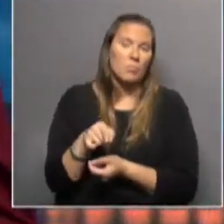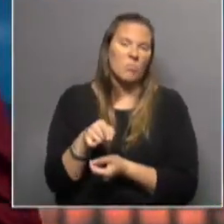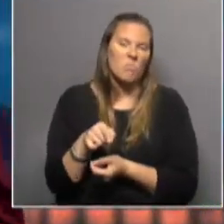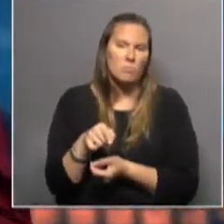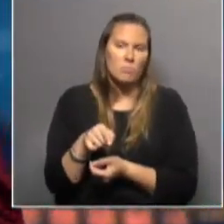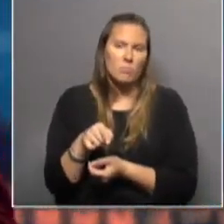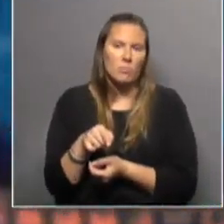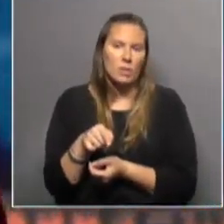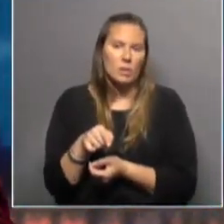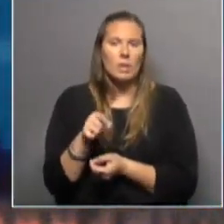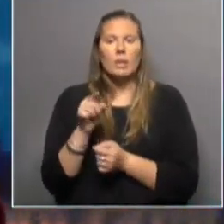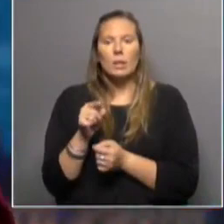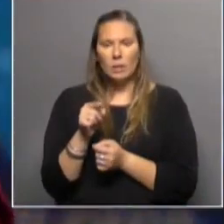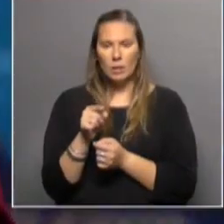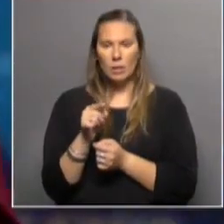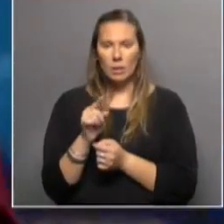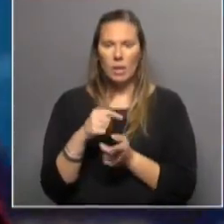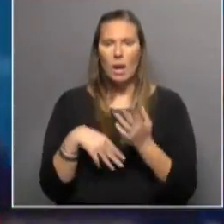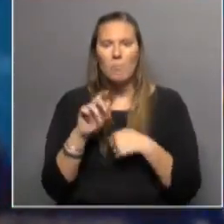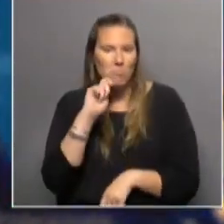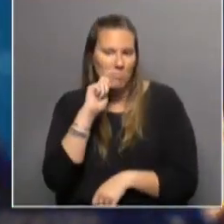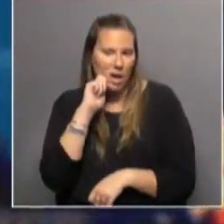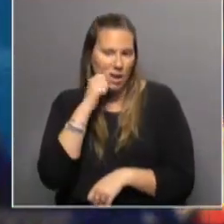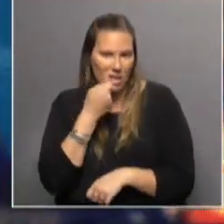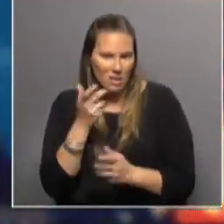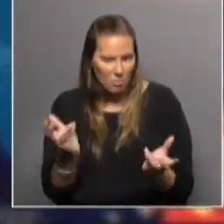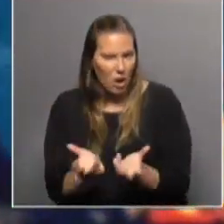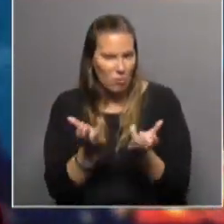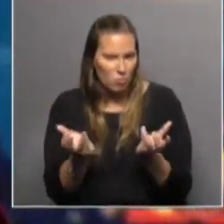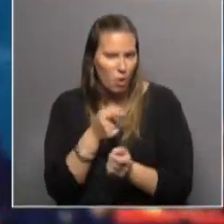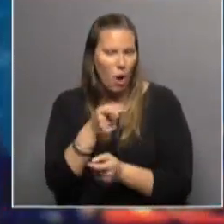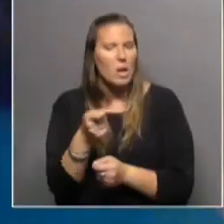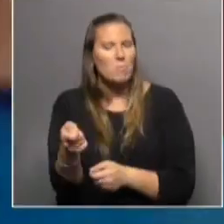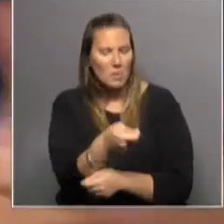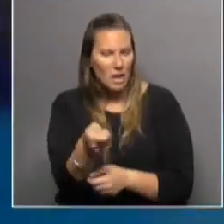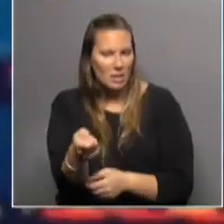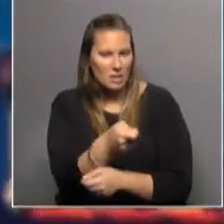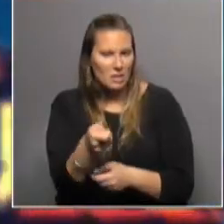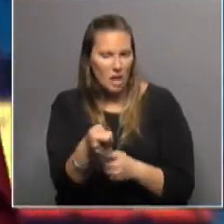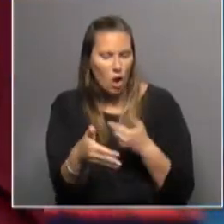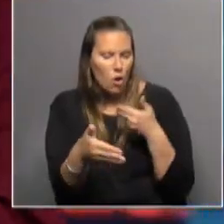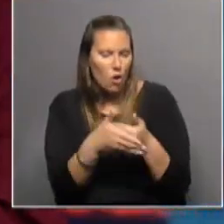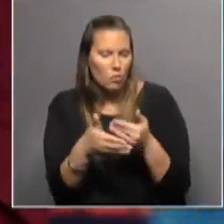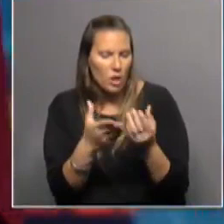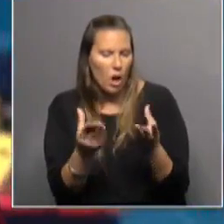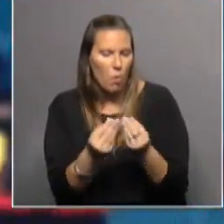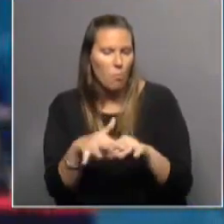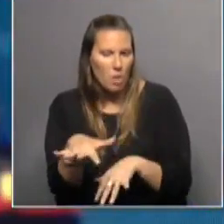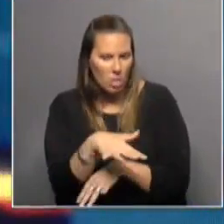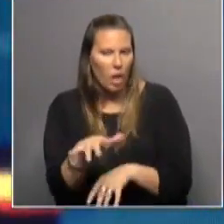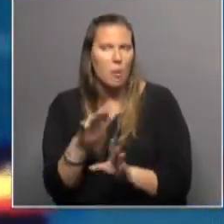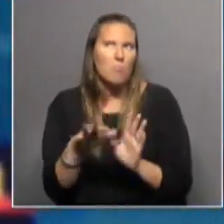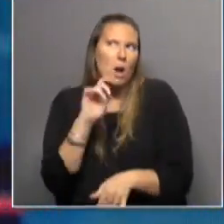bueno, pasamos ahí el pique, es la más linda para hacer el fuego. Ahí hay un par de parrillas, bien contra los humedales, es la más linda para